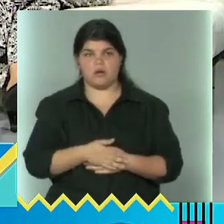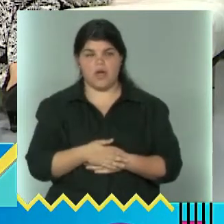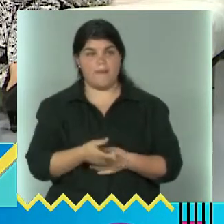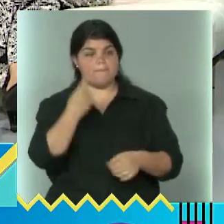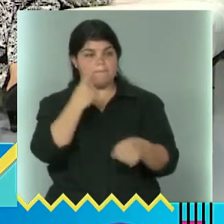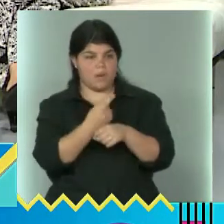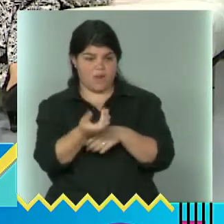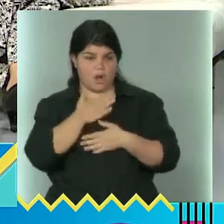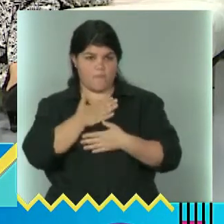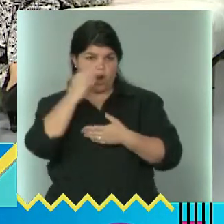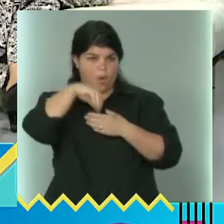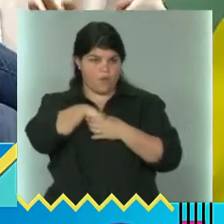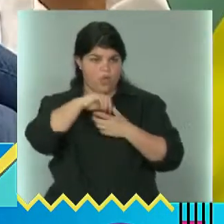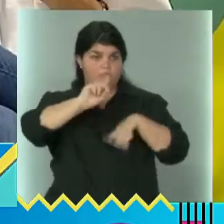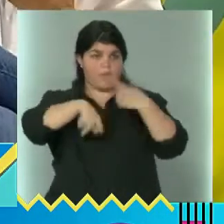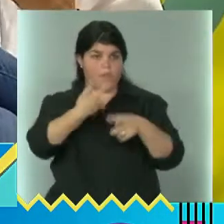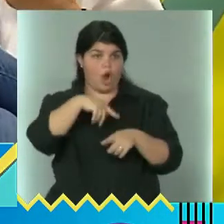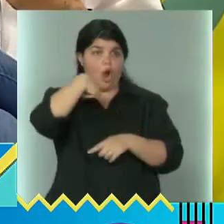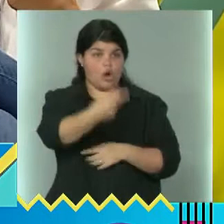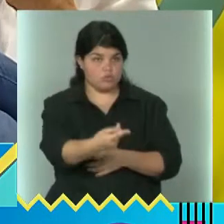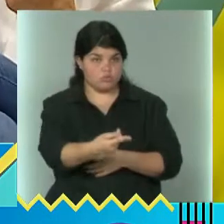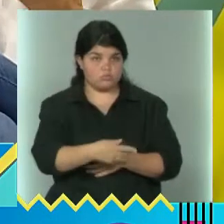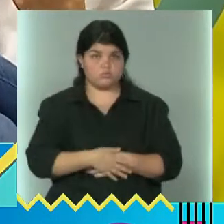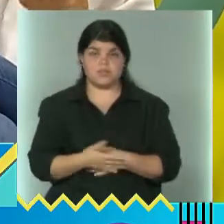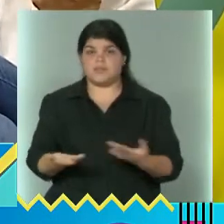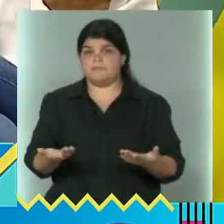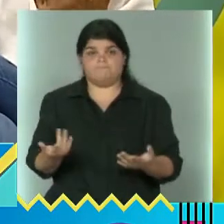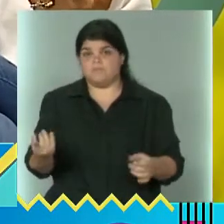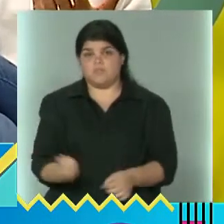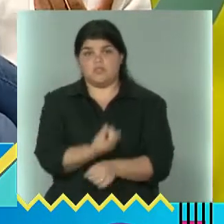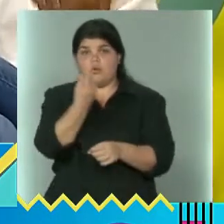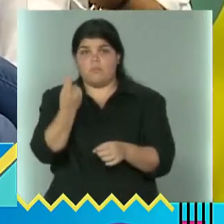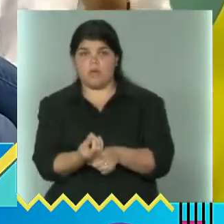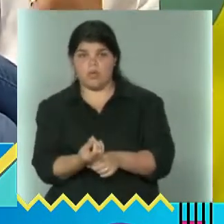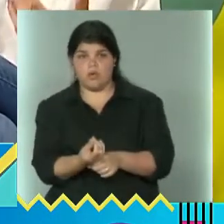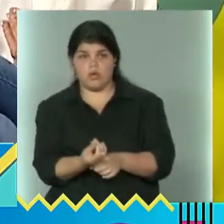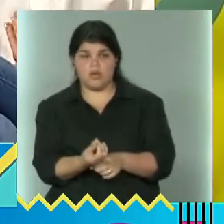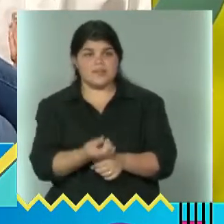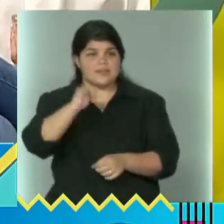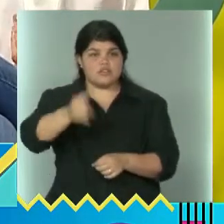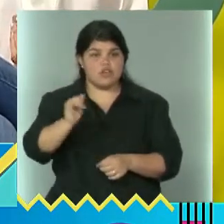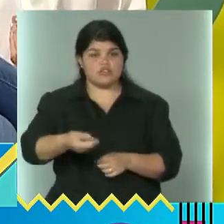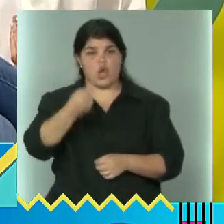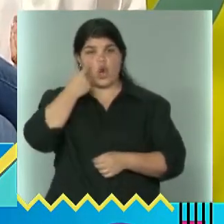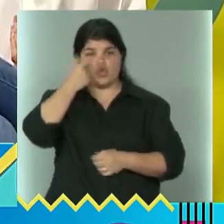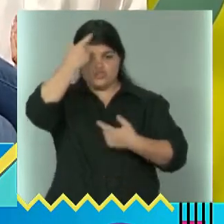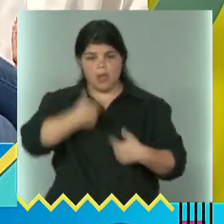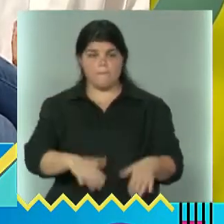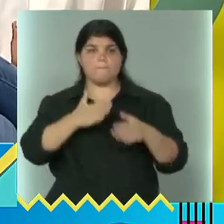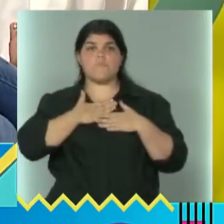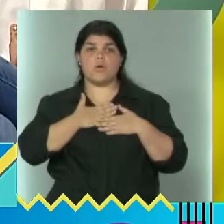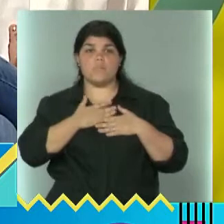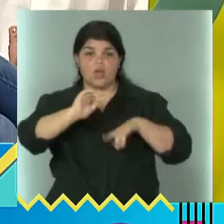mí mismo antes de coachar a otra persona. Es que no puedo hacer nada que no implique un autoconocimiento previo,